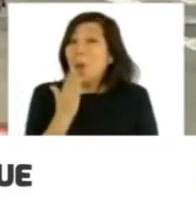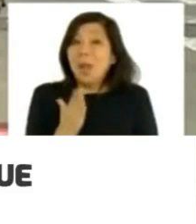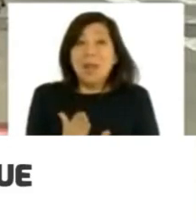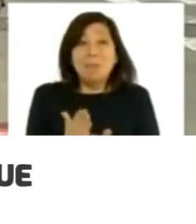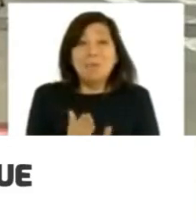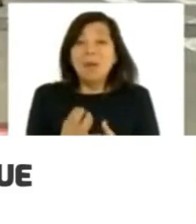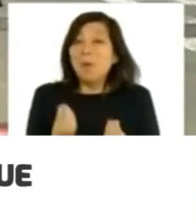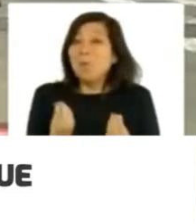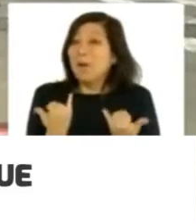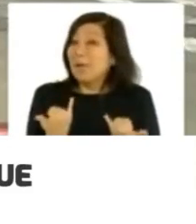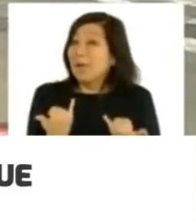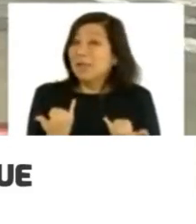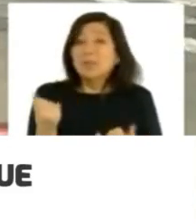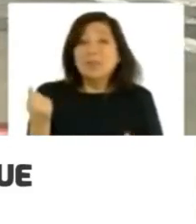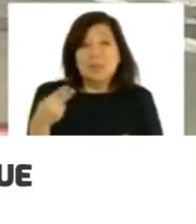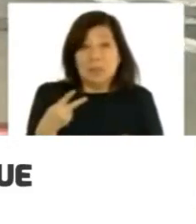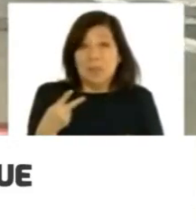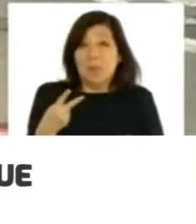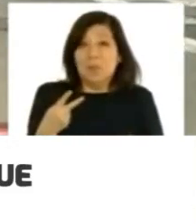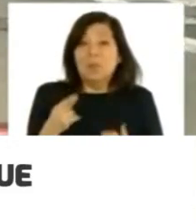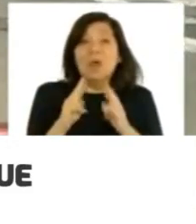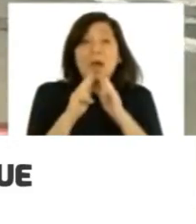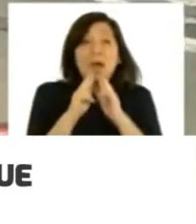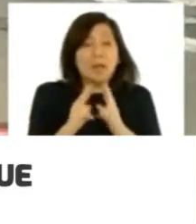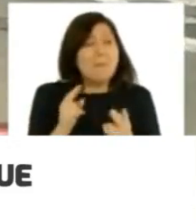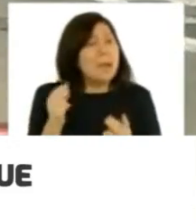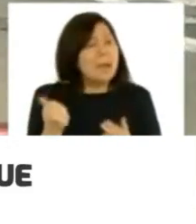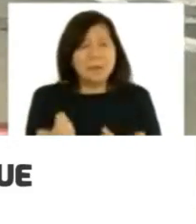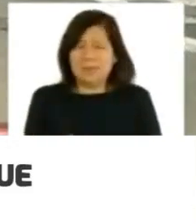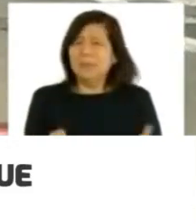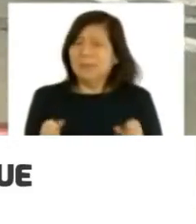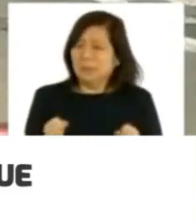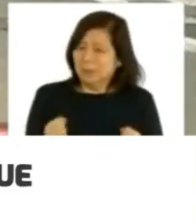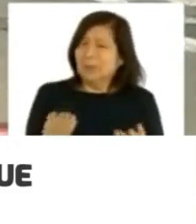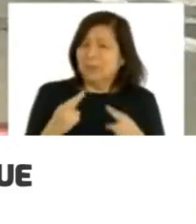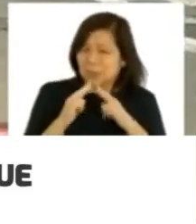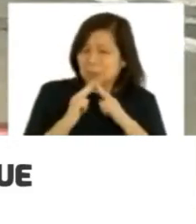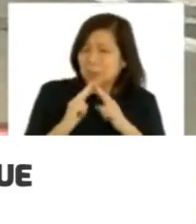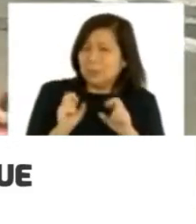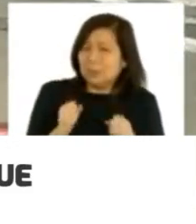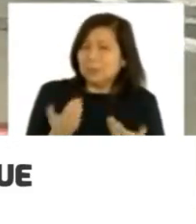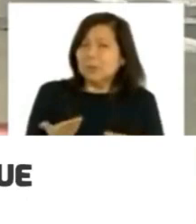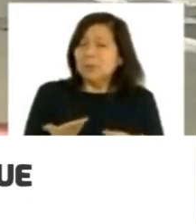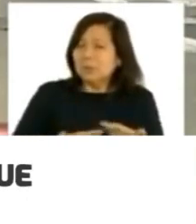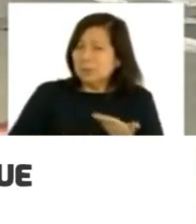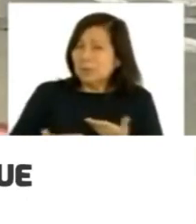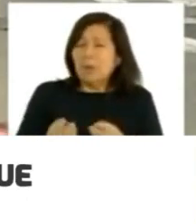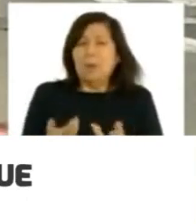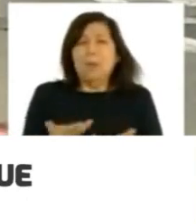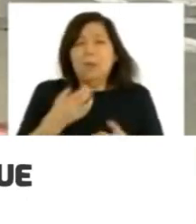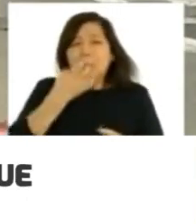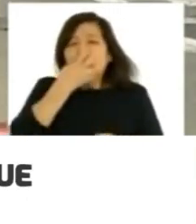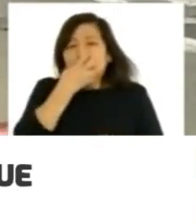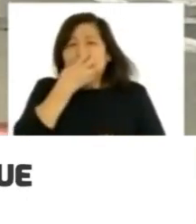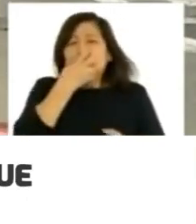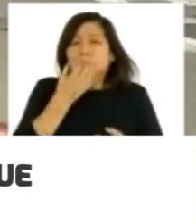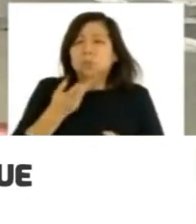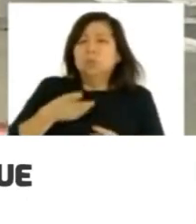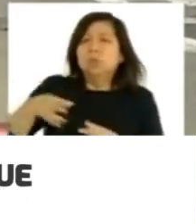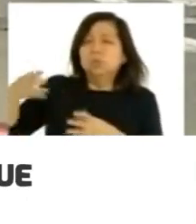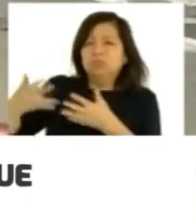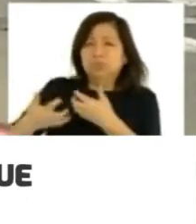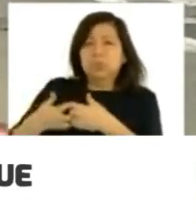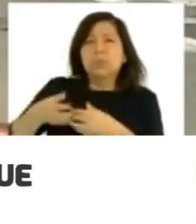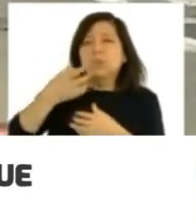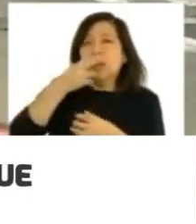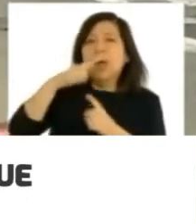como esta. En segundo lugar, responder lo más rápido posible, que se ha hecho, se está enviando balones de oxígeno, una planta de oxígeno a